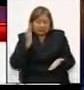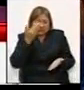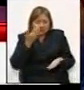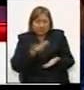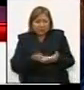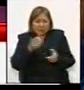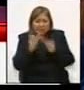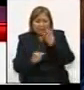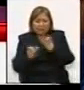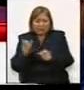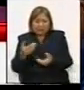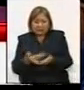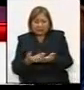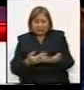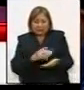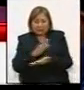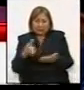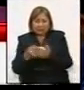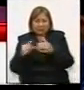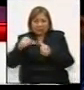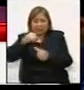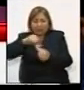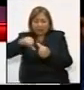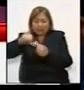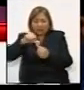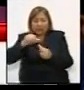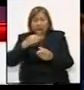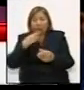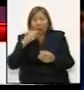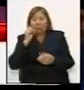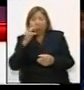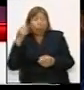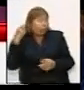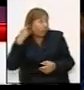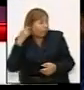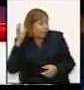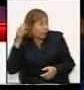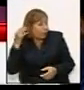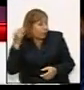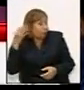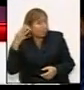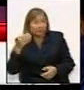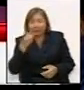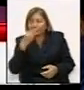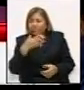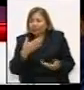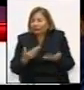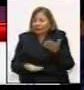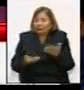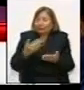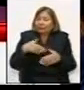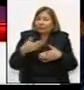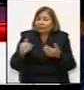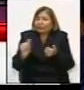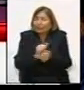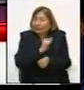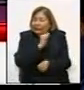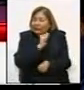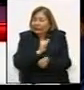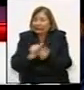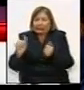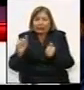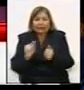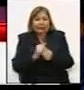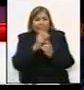gente de allí, de su entorno, que le sopla al oído las cosas para poder destruir la